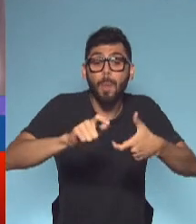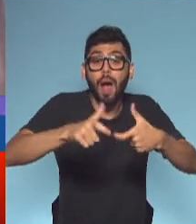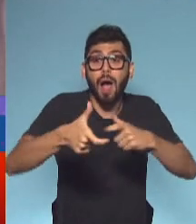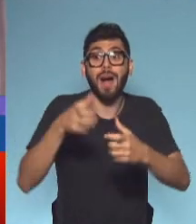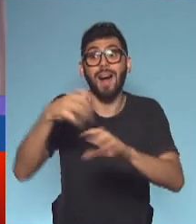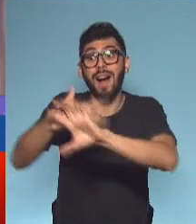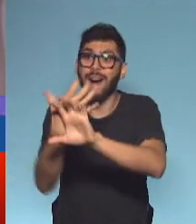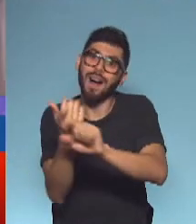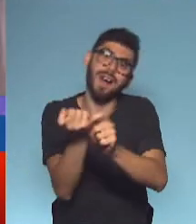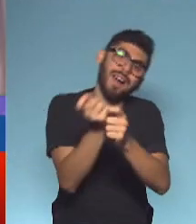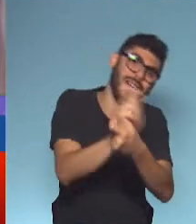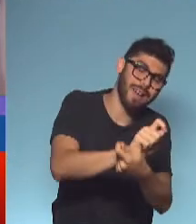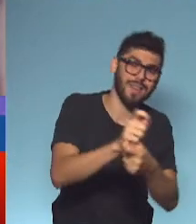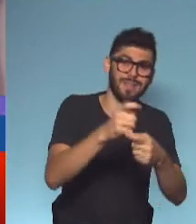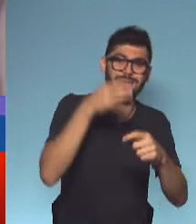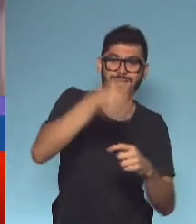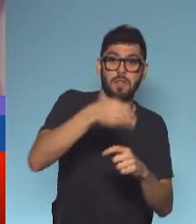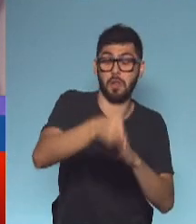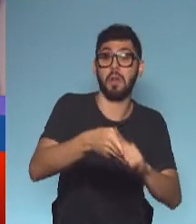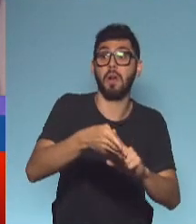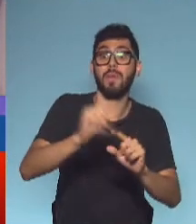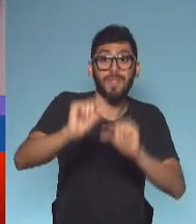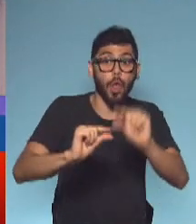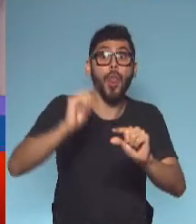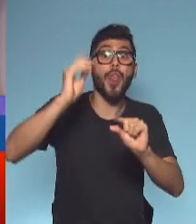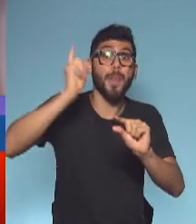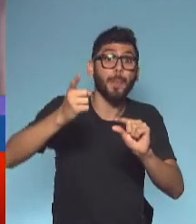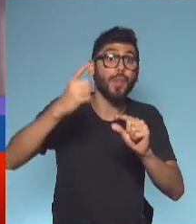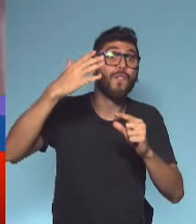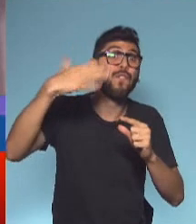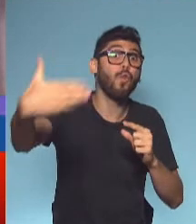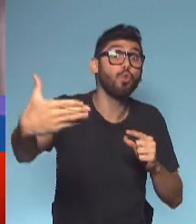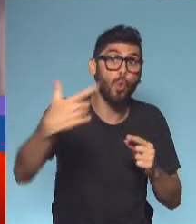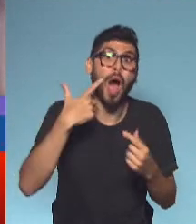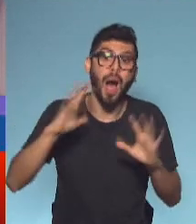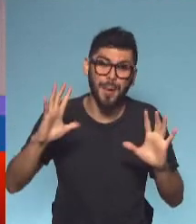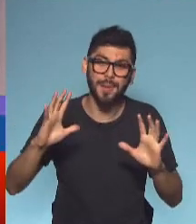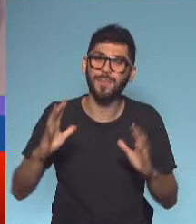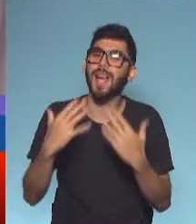el tiempo del futuro, que es pensar qué educación queremos para todos los argentinos. Bien. Mario Porto, le agradecemos mucho su